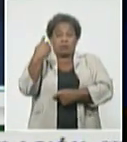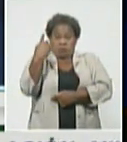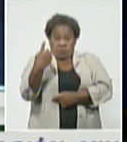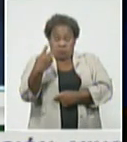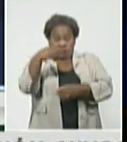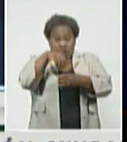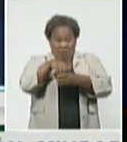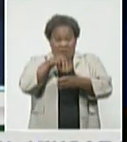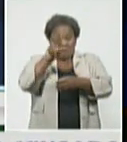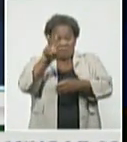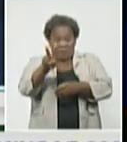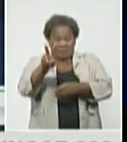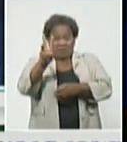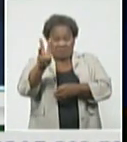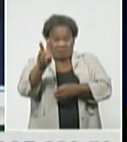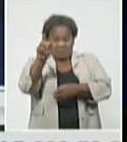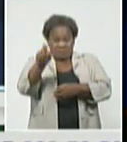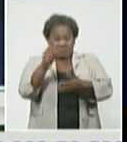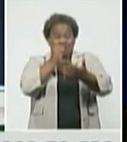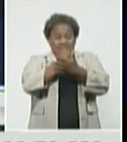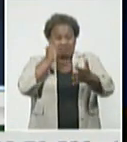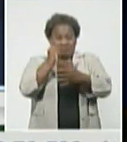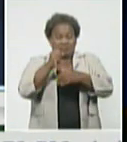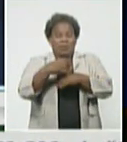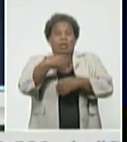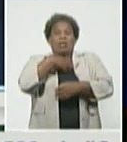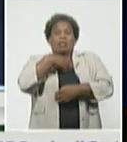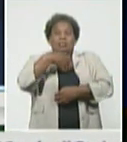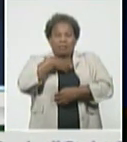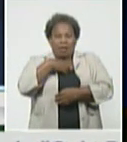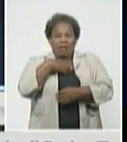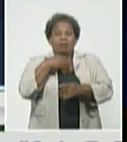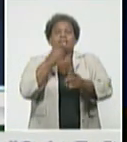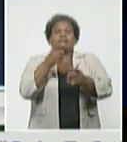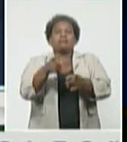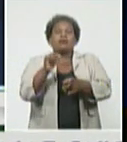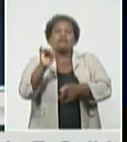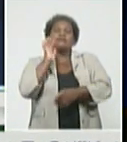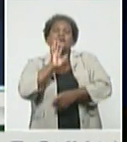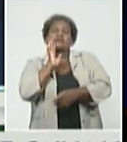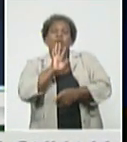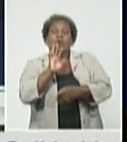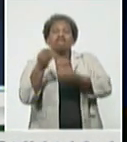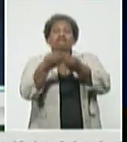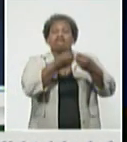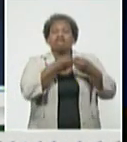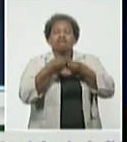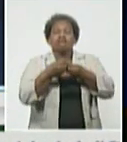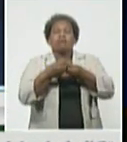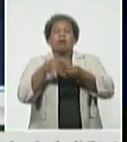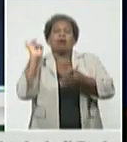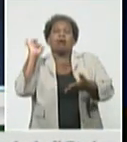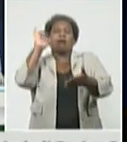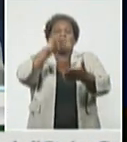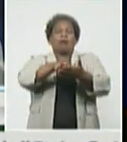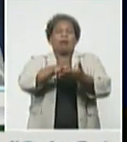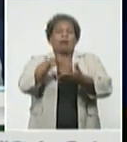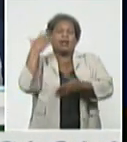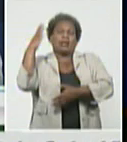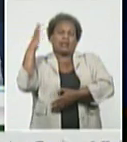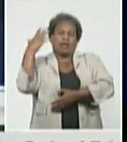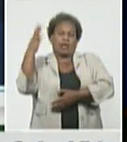casos confirmados tiene como fuente de infección el extranjero, el exterior de nuestro país,